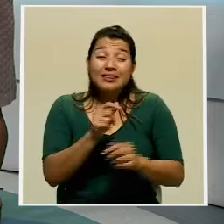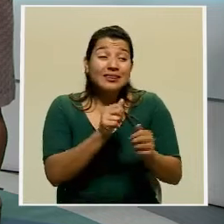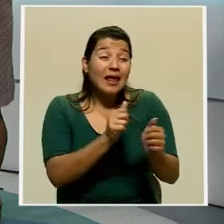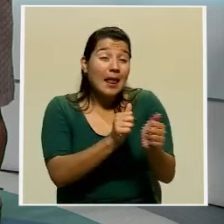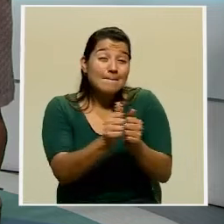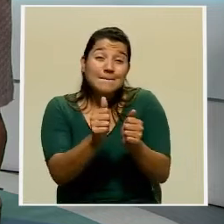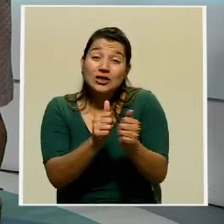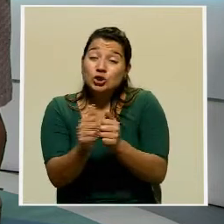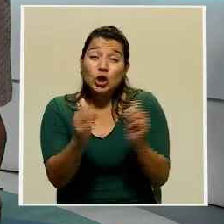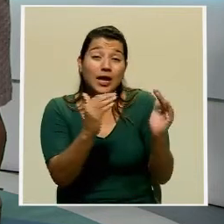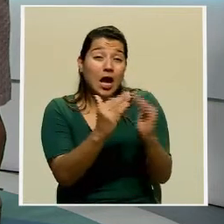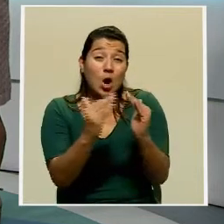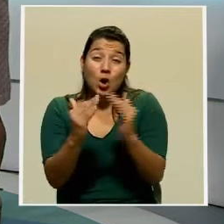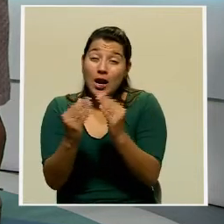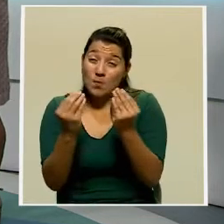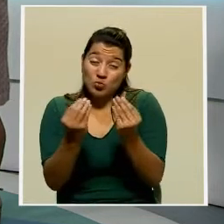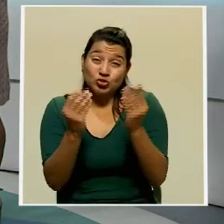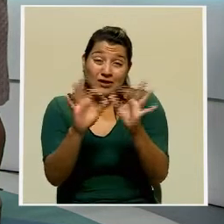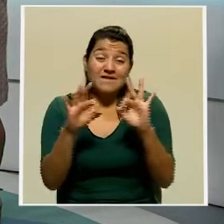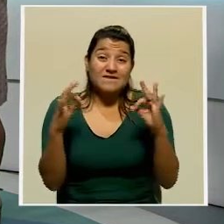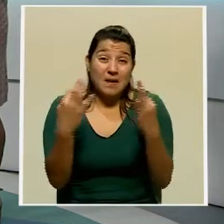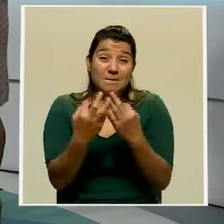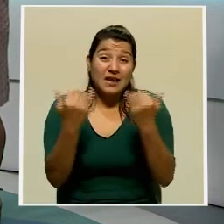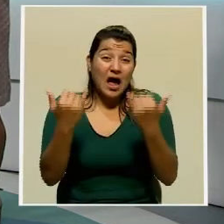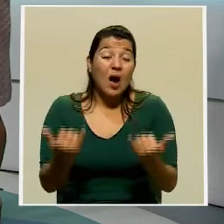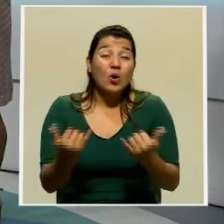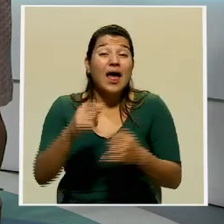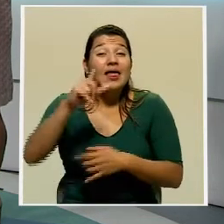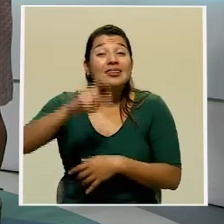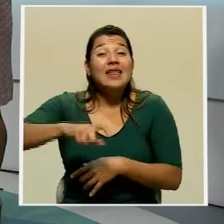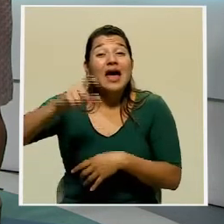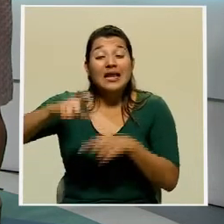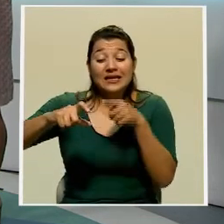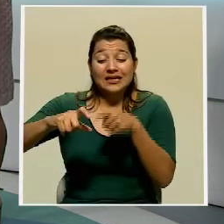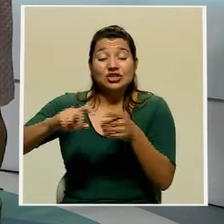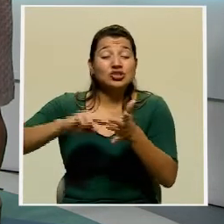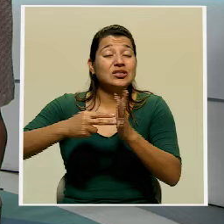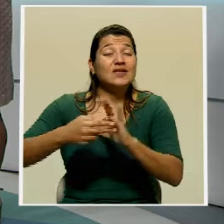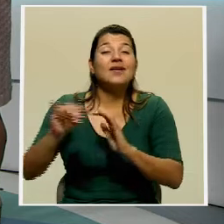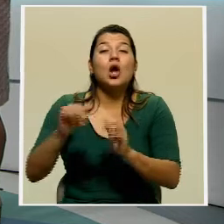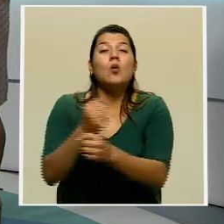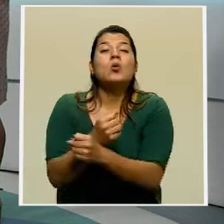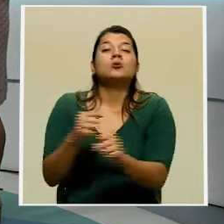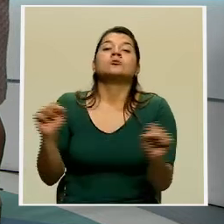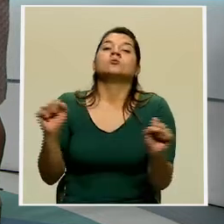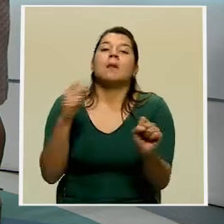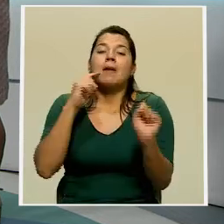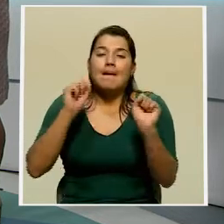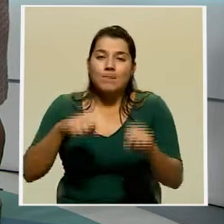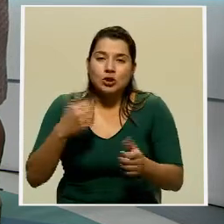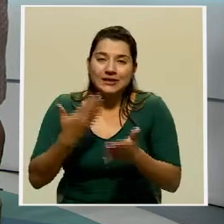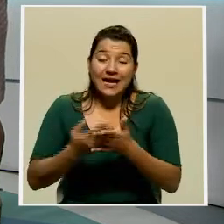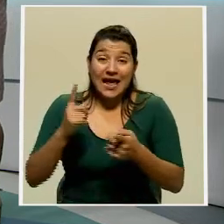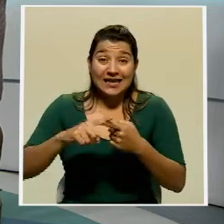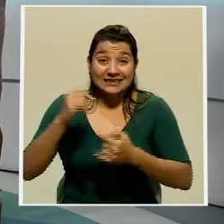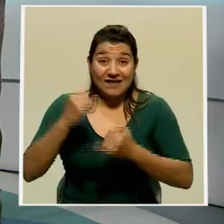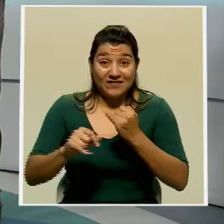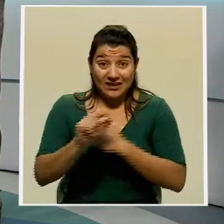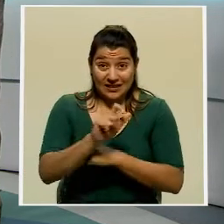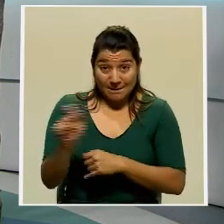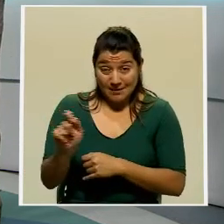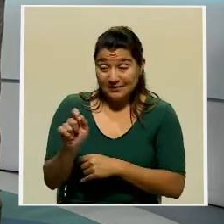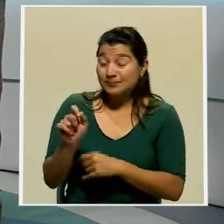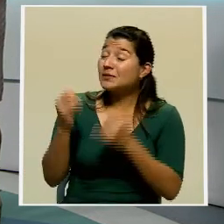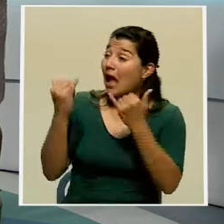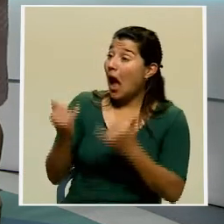hogares o de muchísimos hogares es que las tarjetas son un salvavidas para llegar a fin de mes. Don Ernesto, y ahora que usted menciona